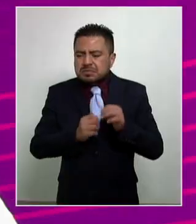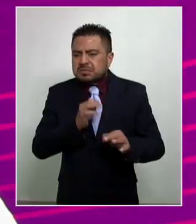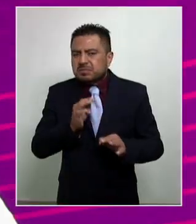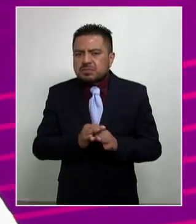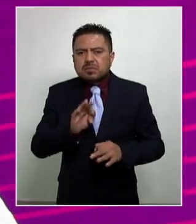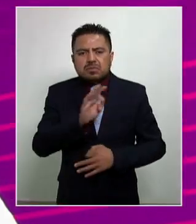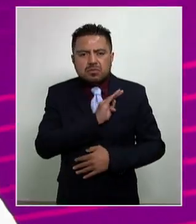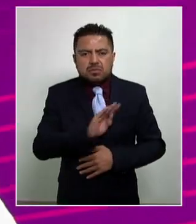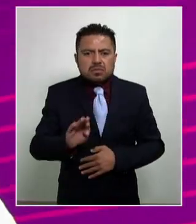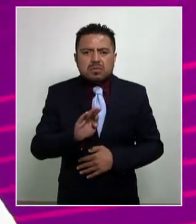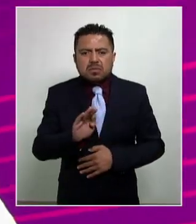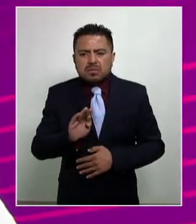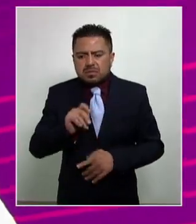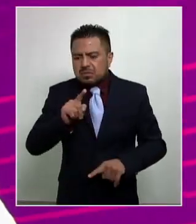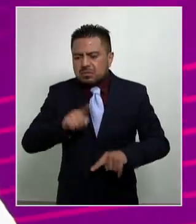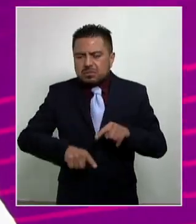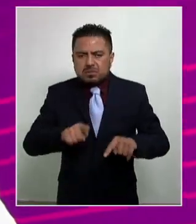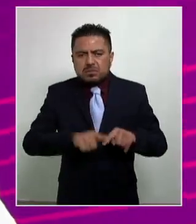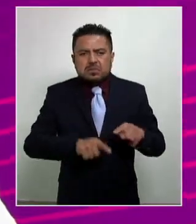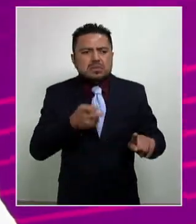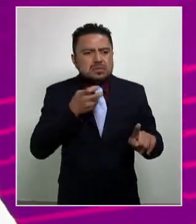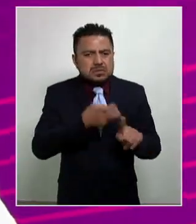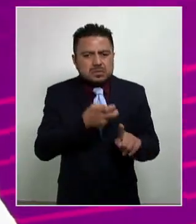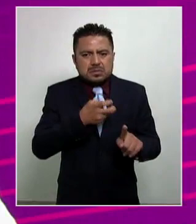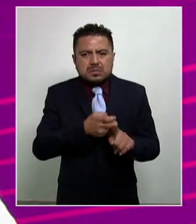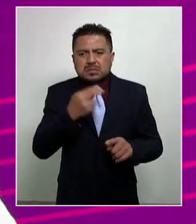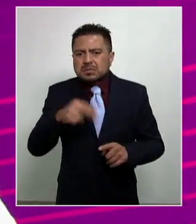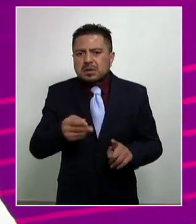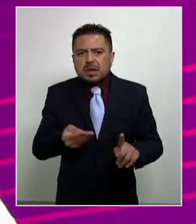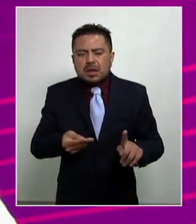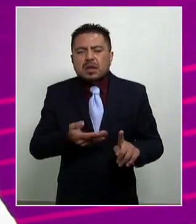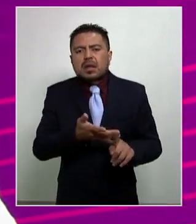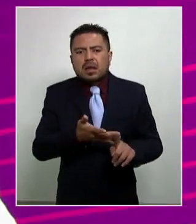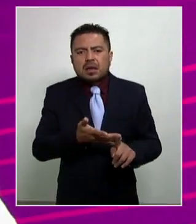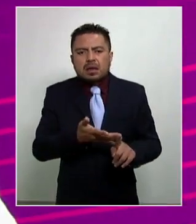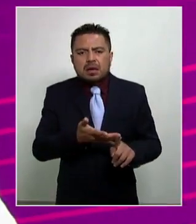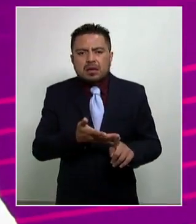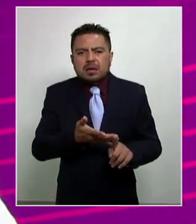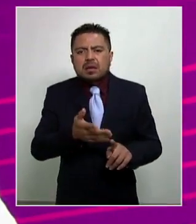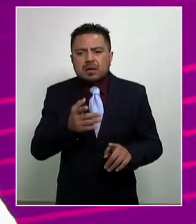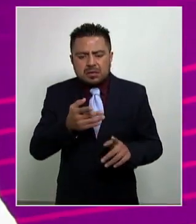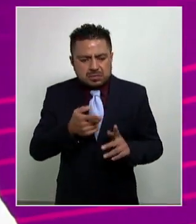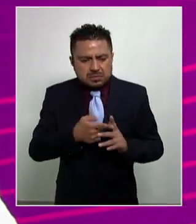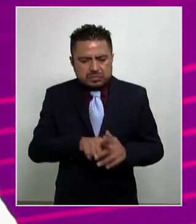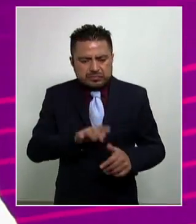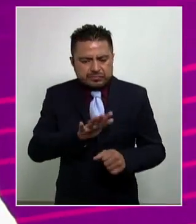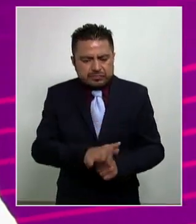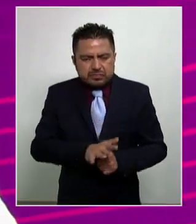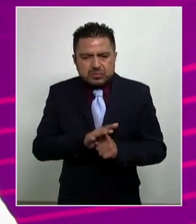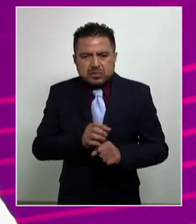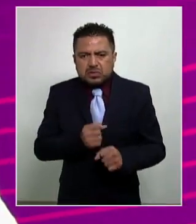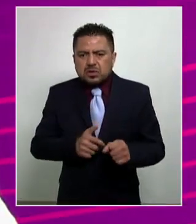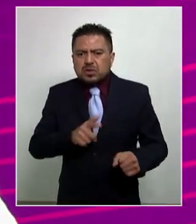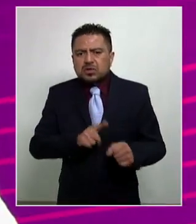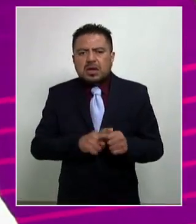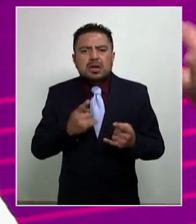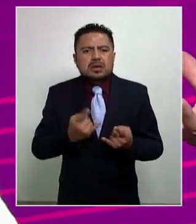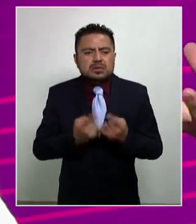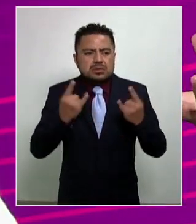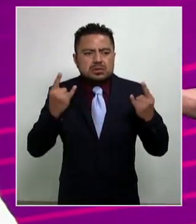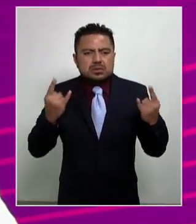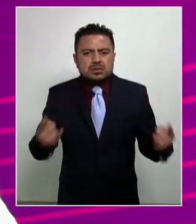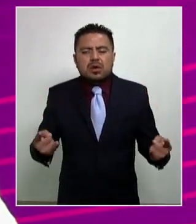puede contrarrestar esto que llamamos, el arraigo social e histórico